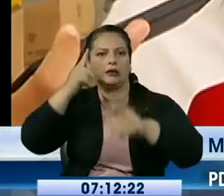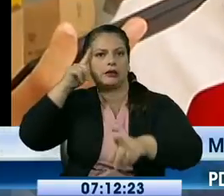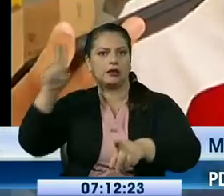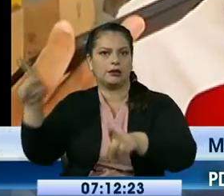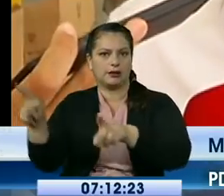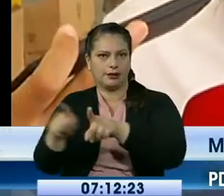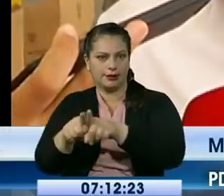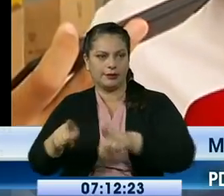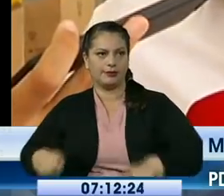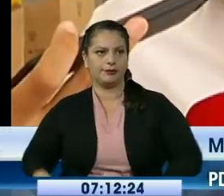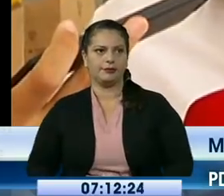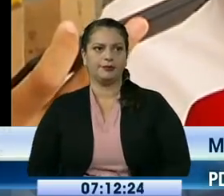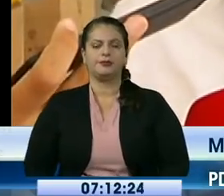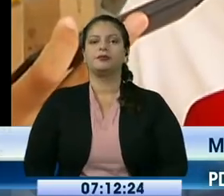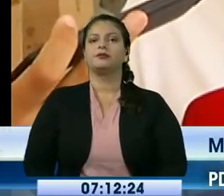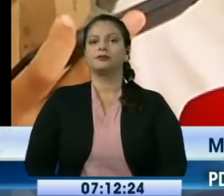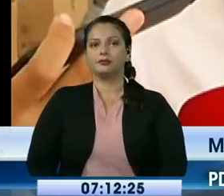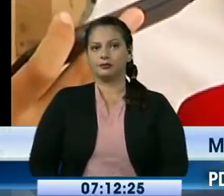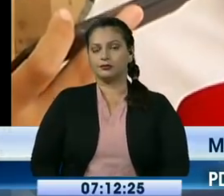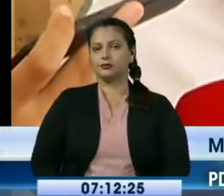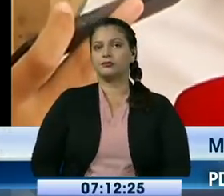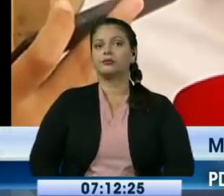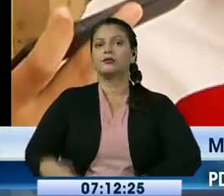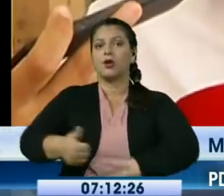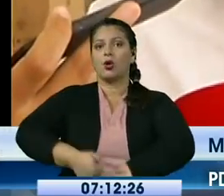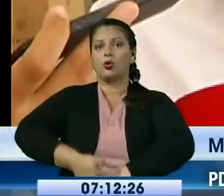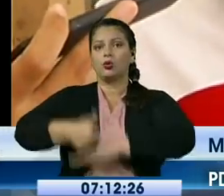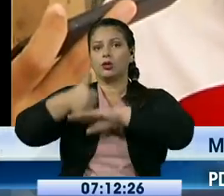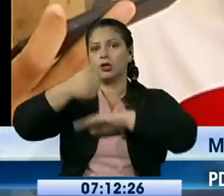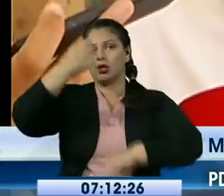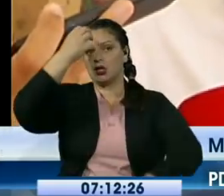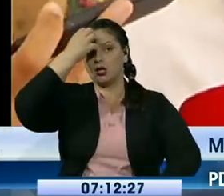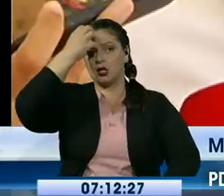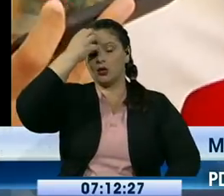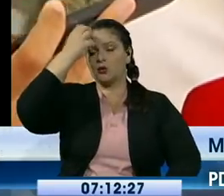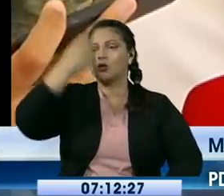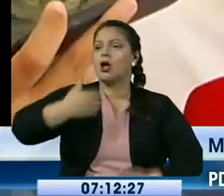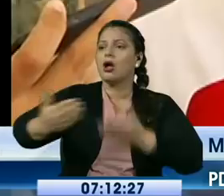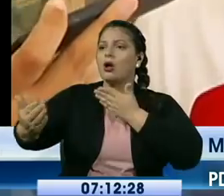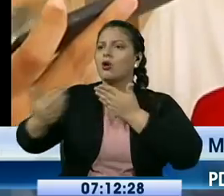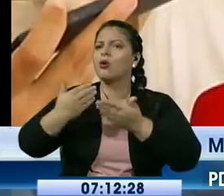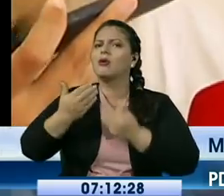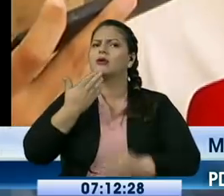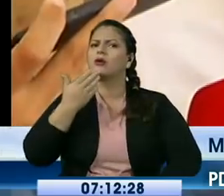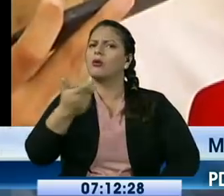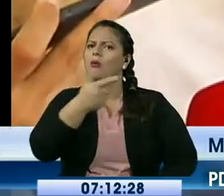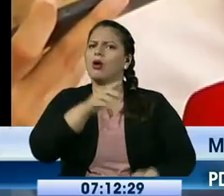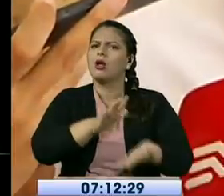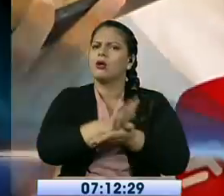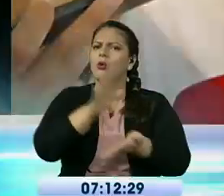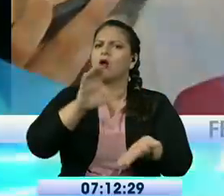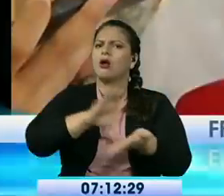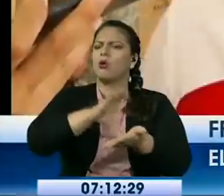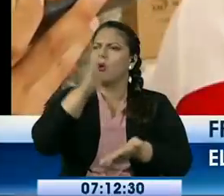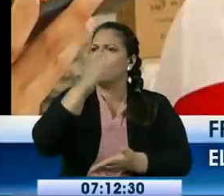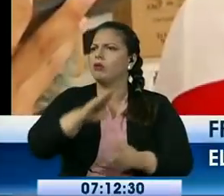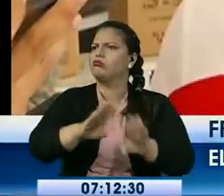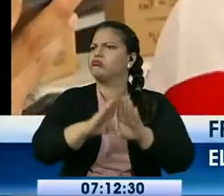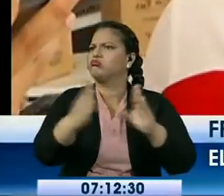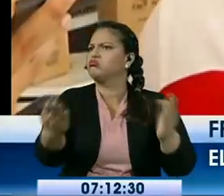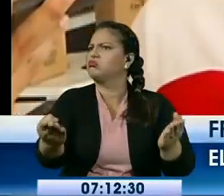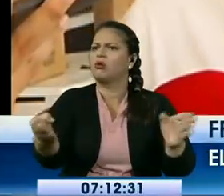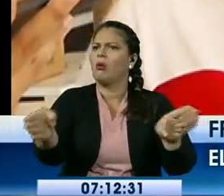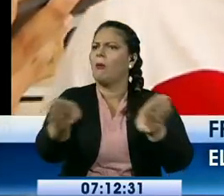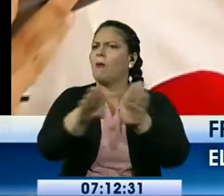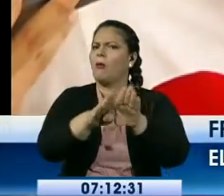las autoridades de educación, porque en su gran mayoría son recintos electorales del Ministerio de Educación, escuelas o colegios. Nos hemos reunido con